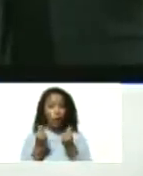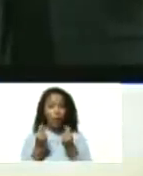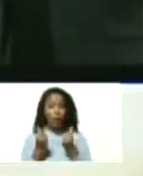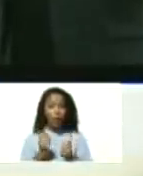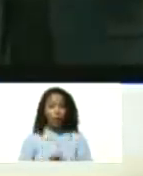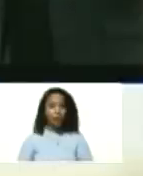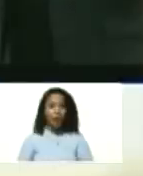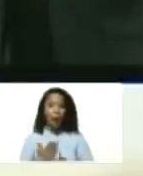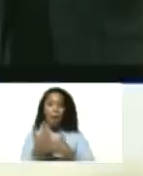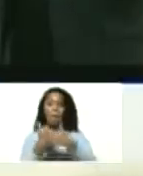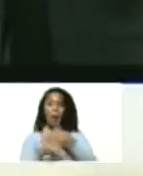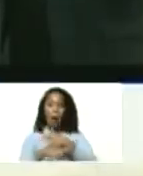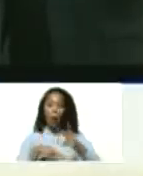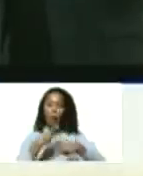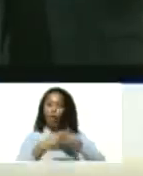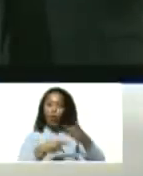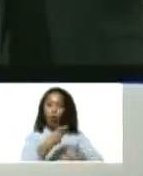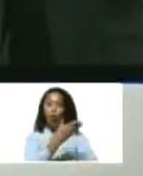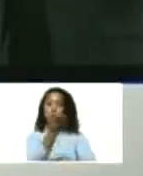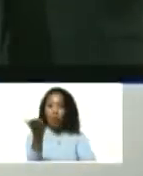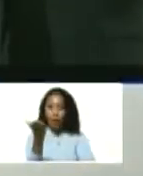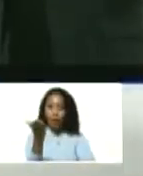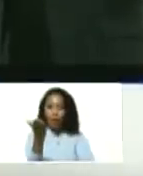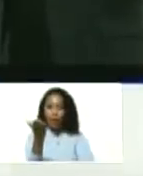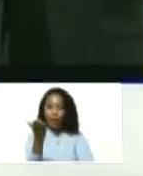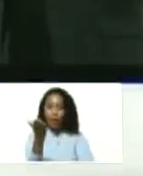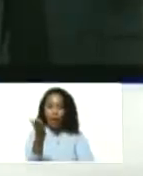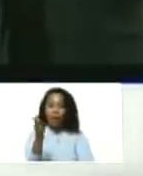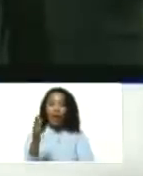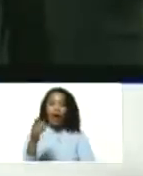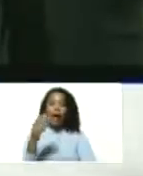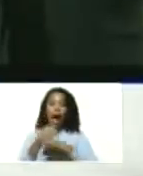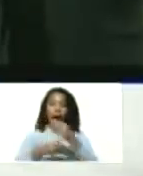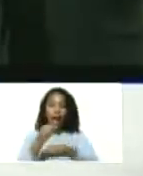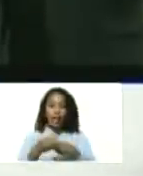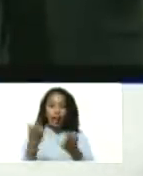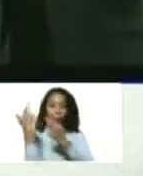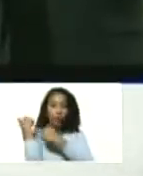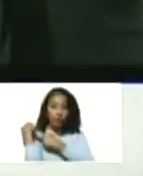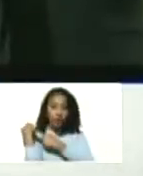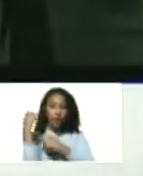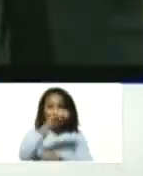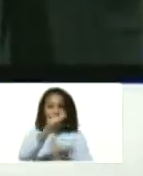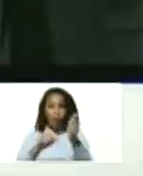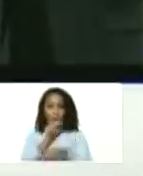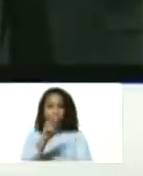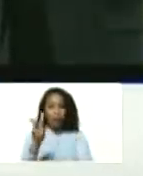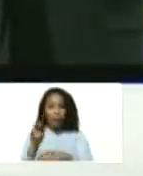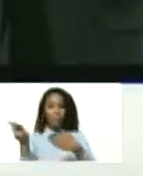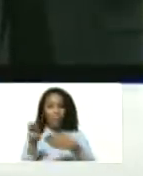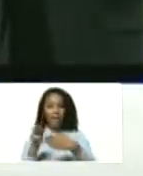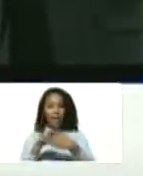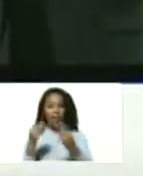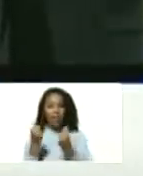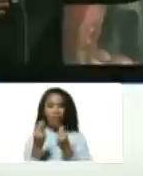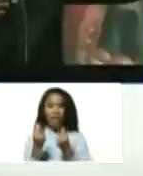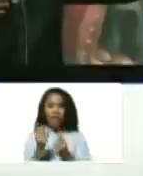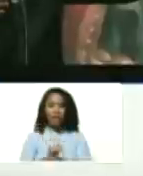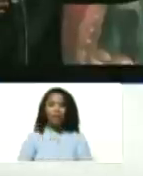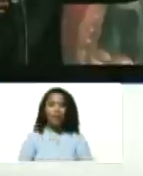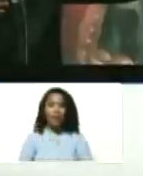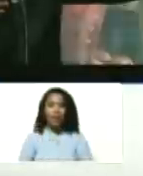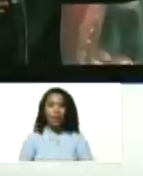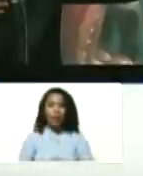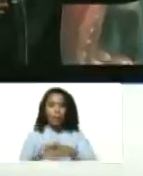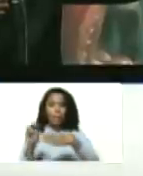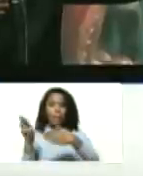vamos a la producción ustedes me garantizan vicepresidenta ejecutiva ministra de finanzas ministro